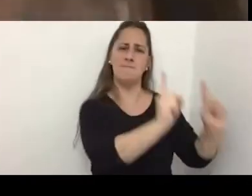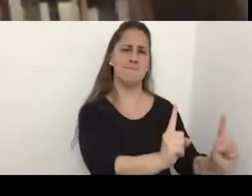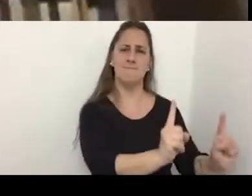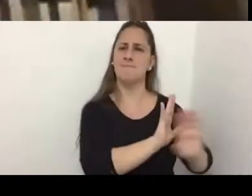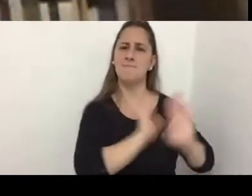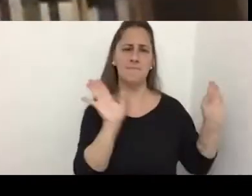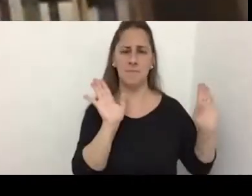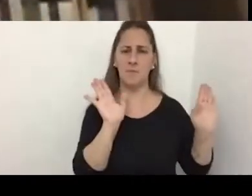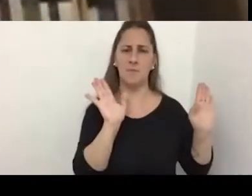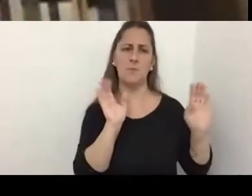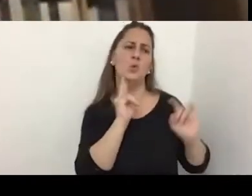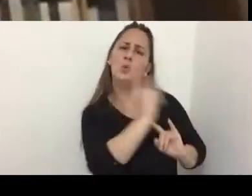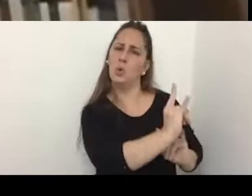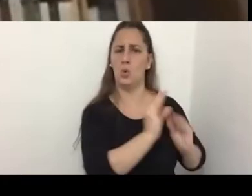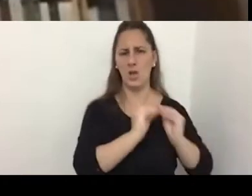por su cuenta?